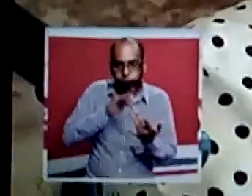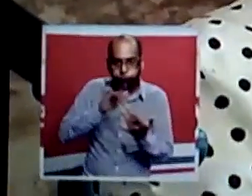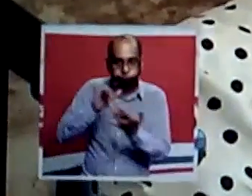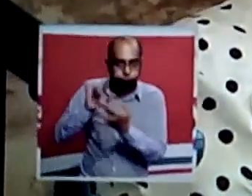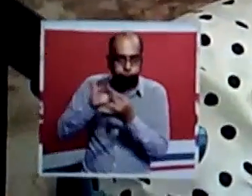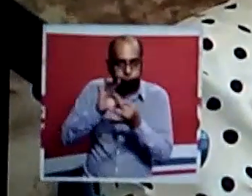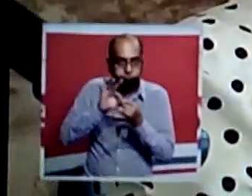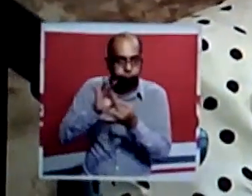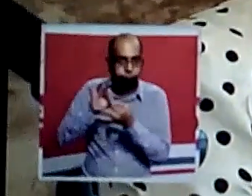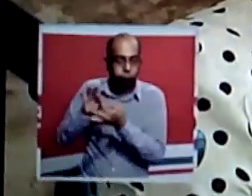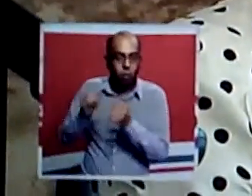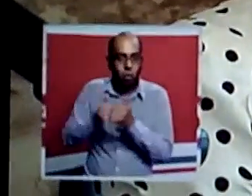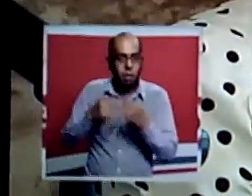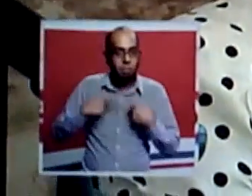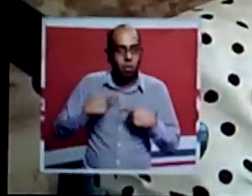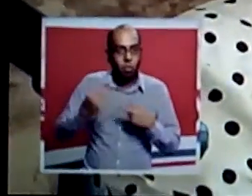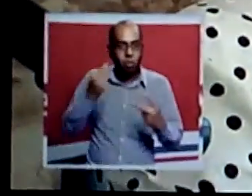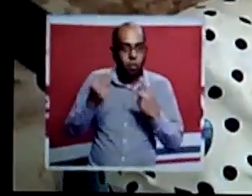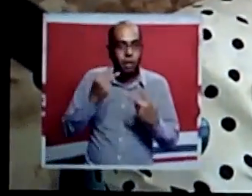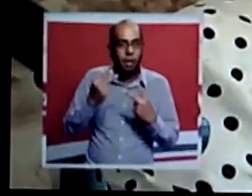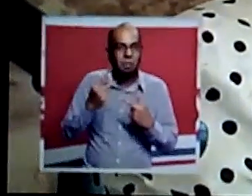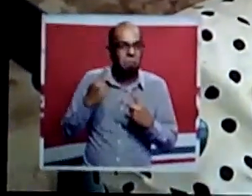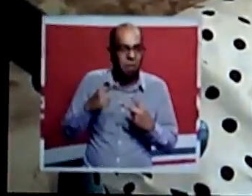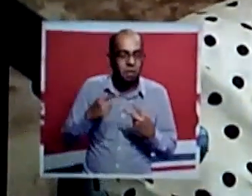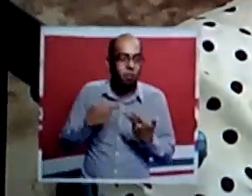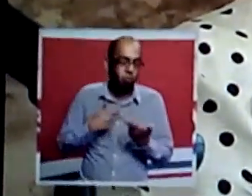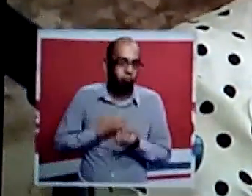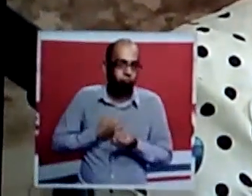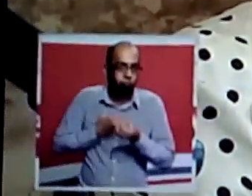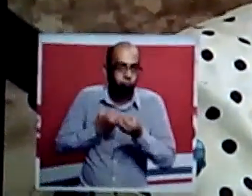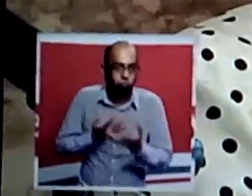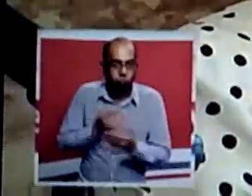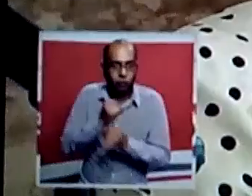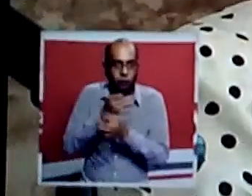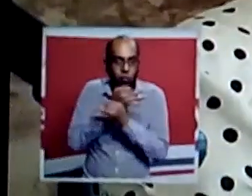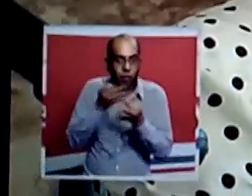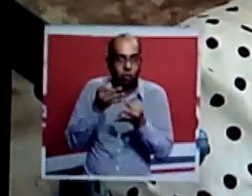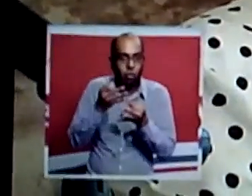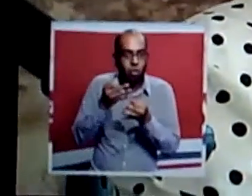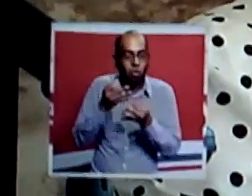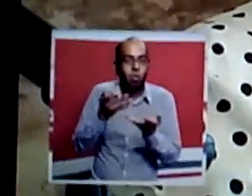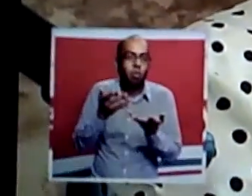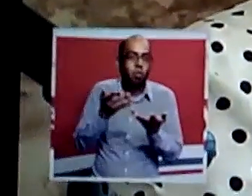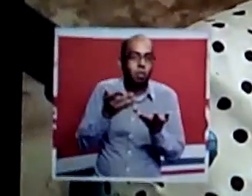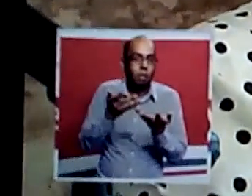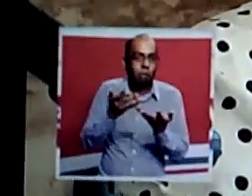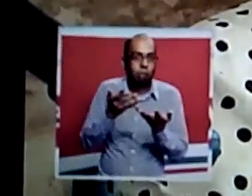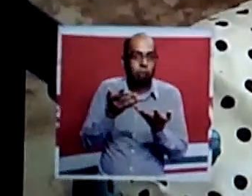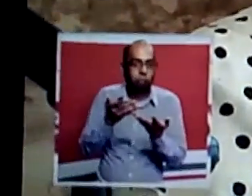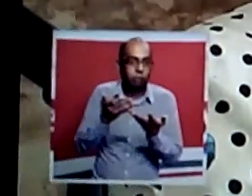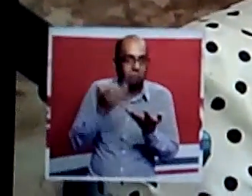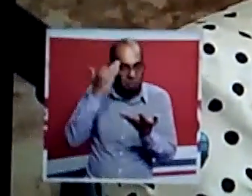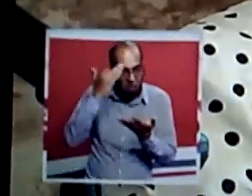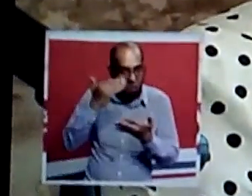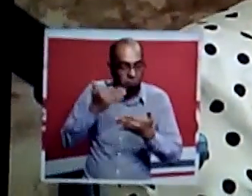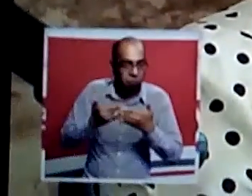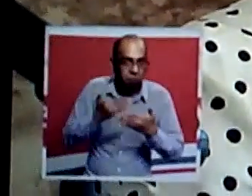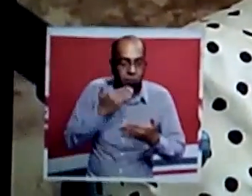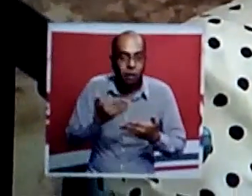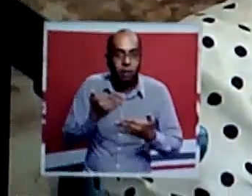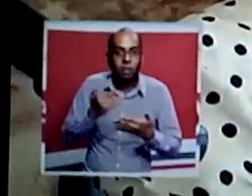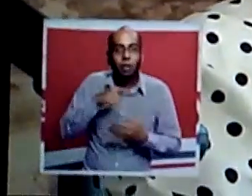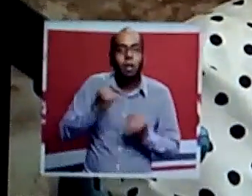de plataformas que nos permiten brindarle información oportuna y de interés, pero además que nos permita conocer de cerca